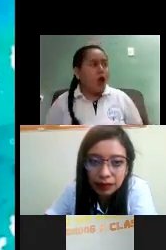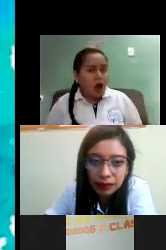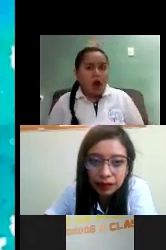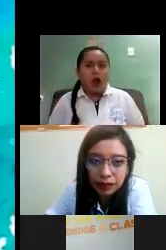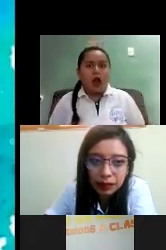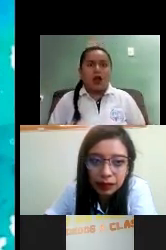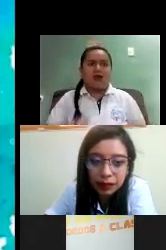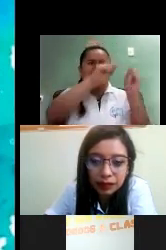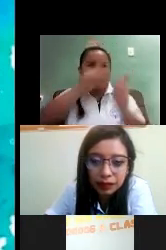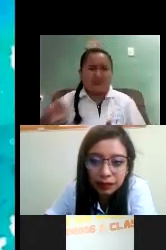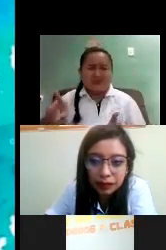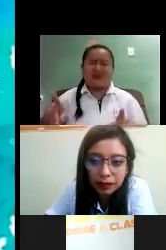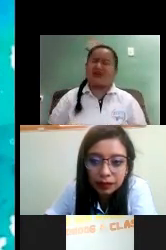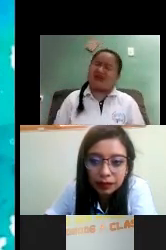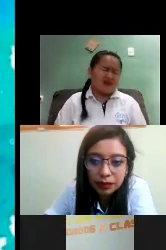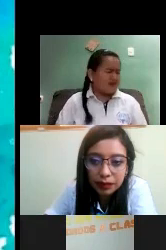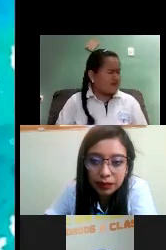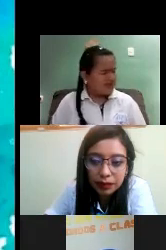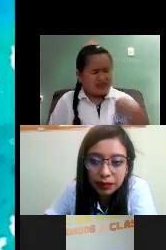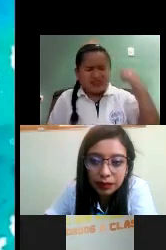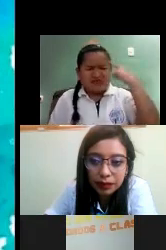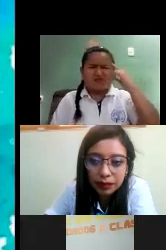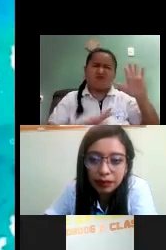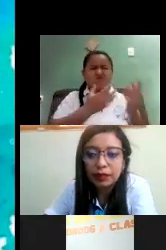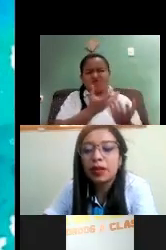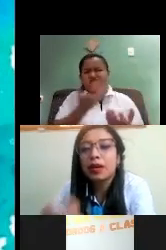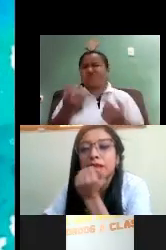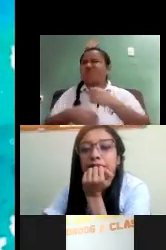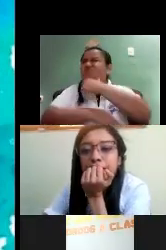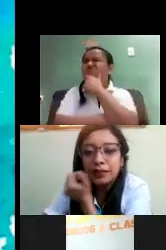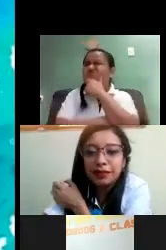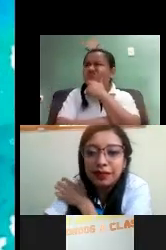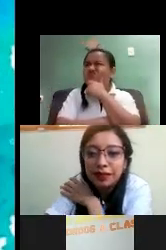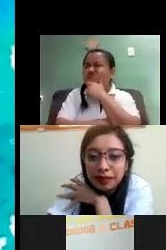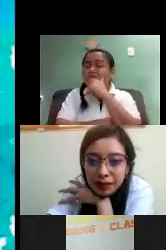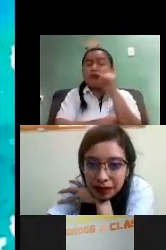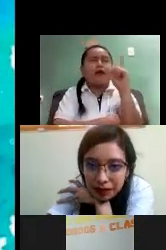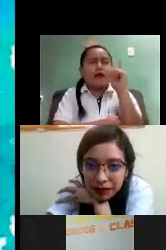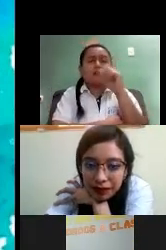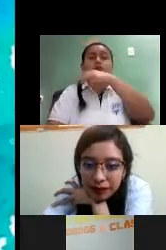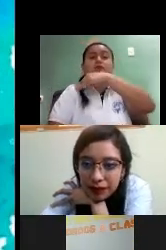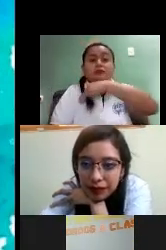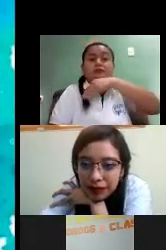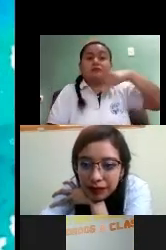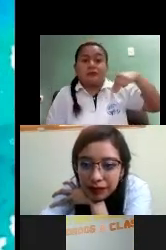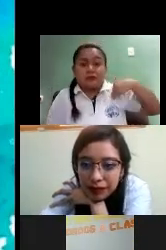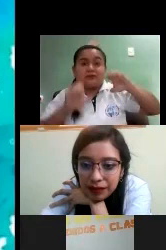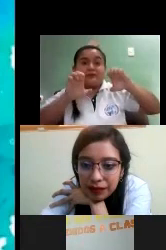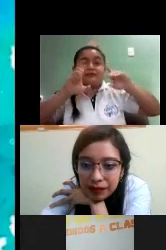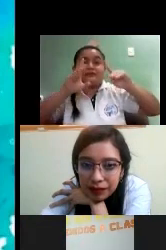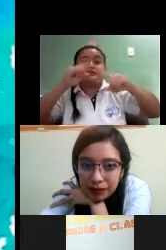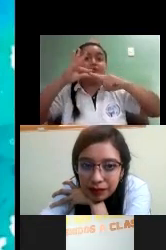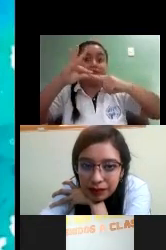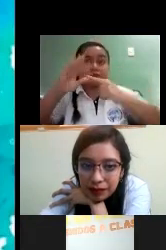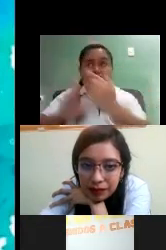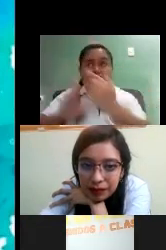comunicarse con ellas. La mayoría de estudiantes eran oyentes. Ellas se enojaron mucho y empezaron a